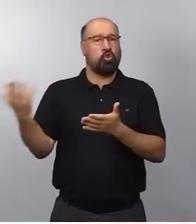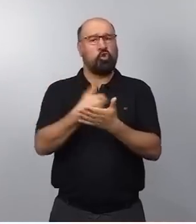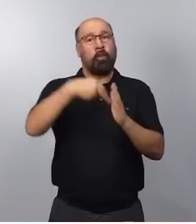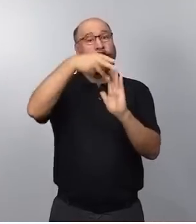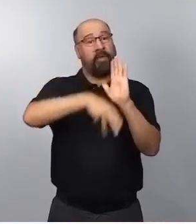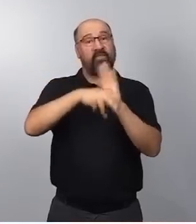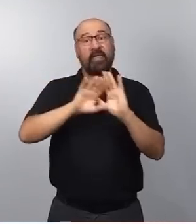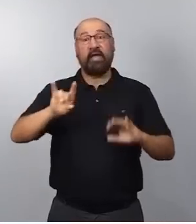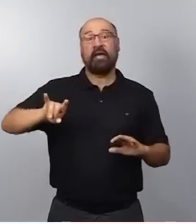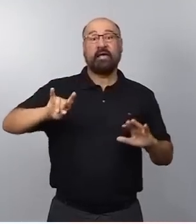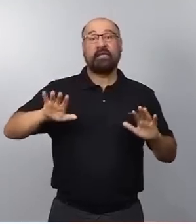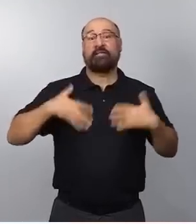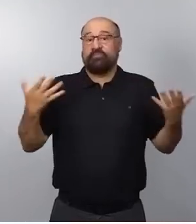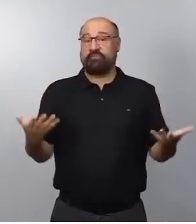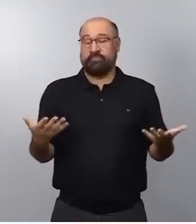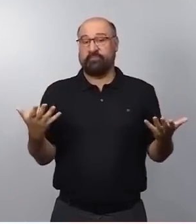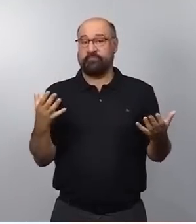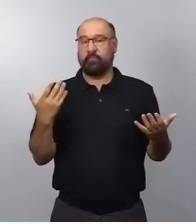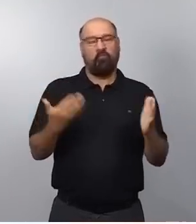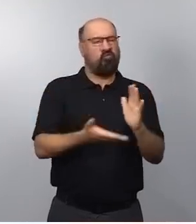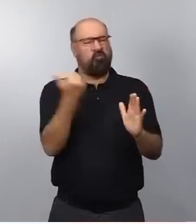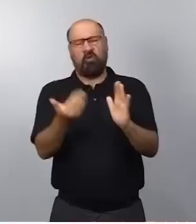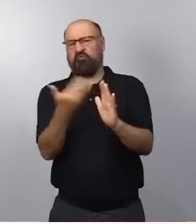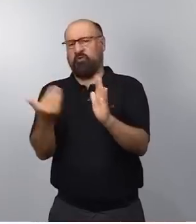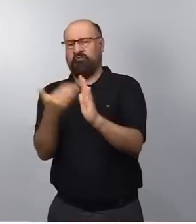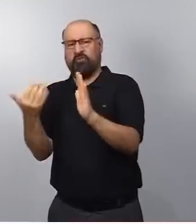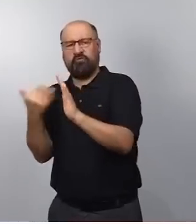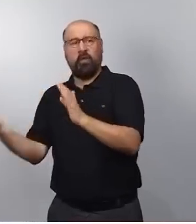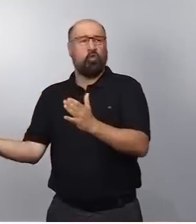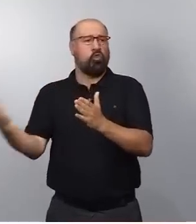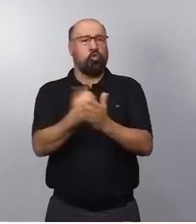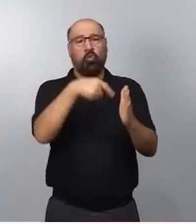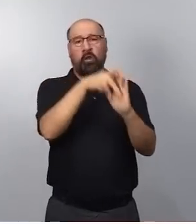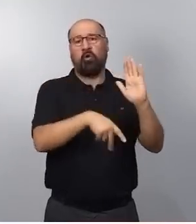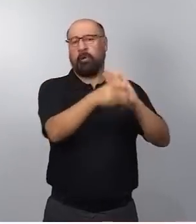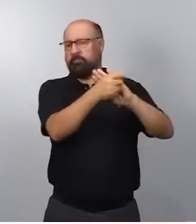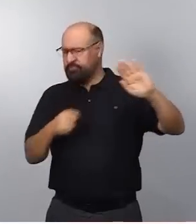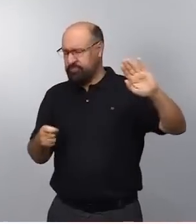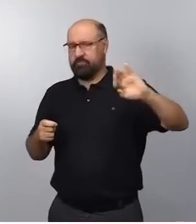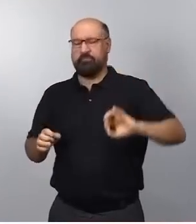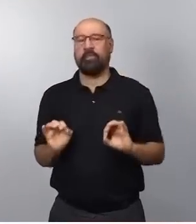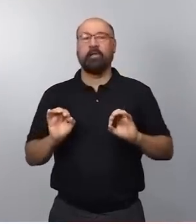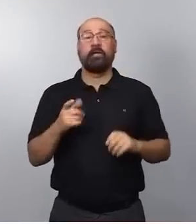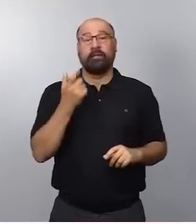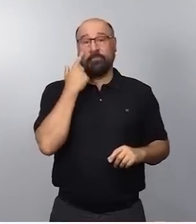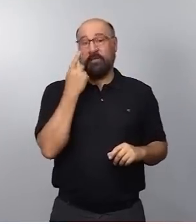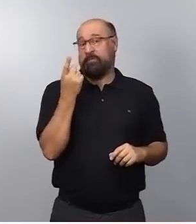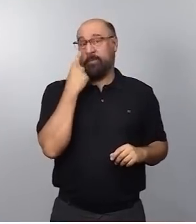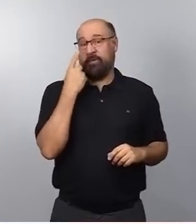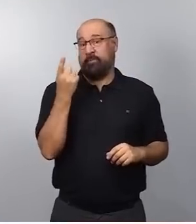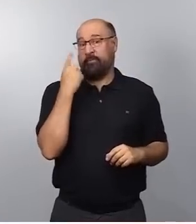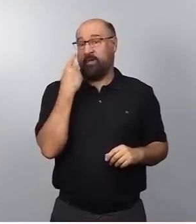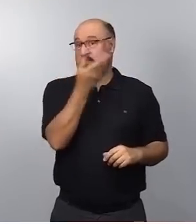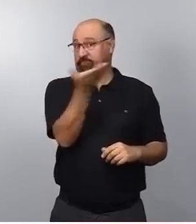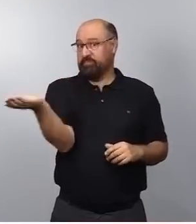medidas extraordinarias que hubieran sido acordadas ligadas a esta crisis sanitaria, y con especial atención, como era así también muy